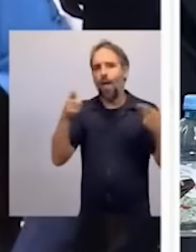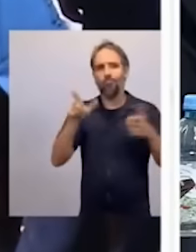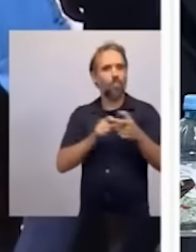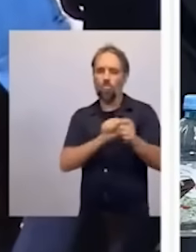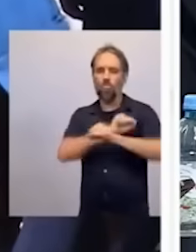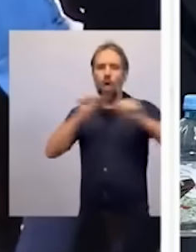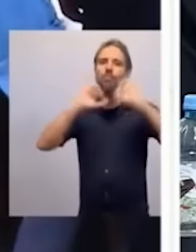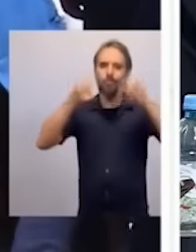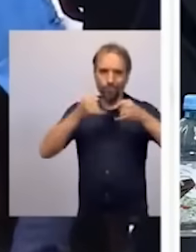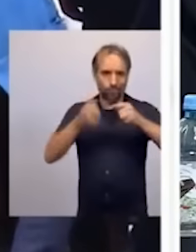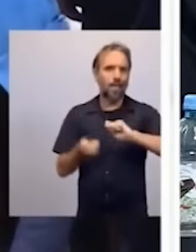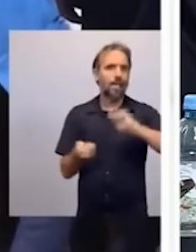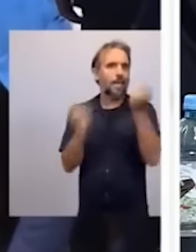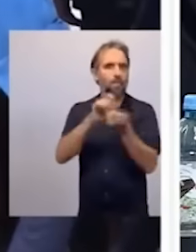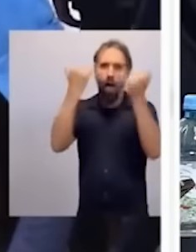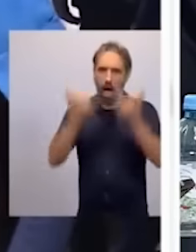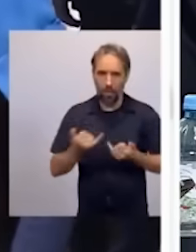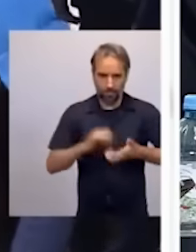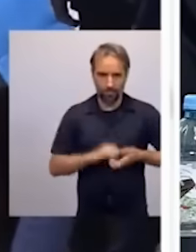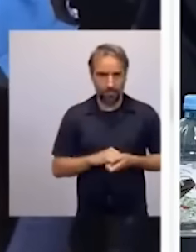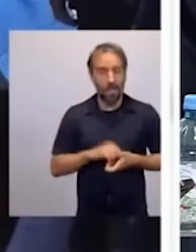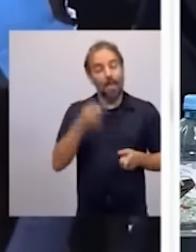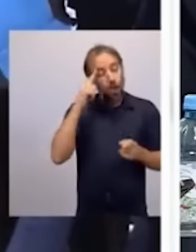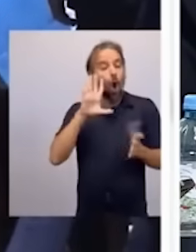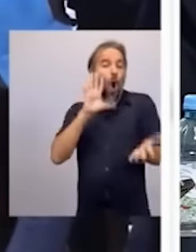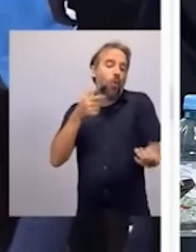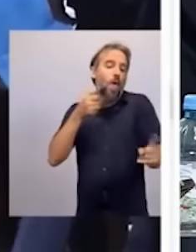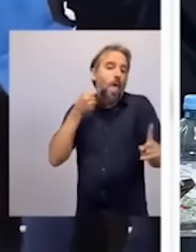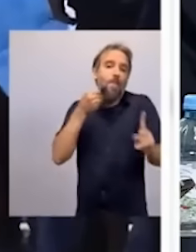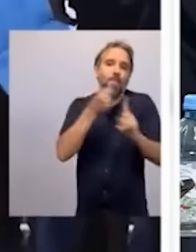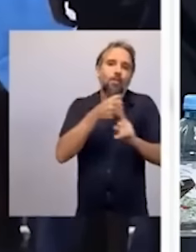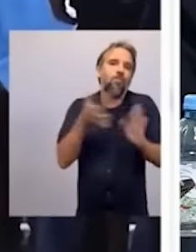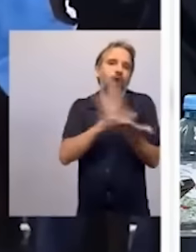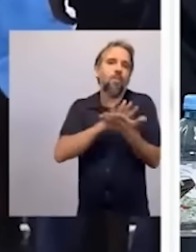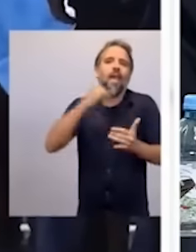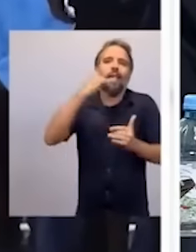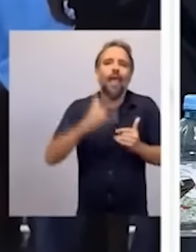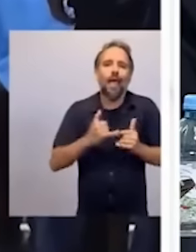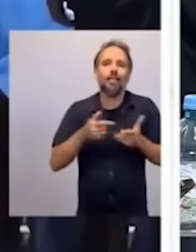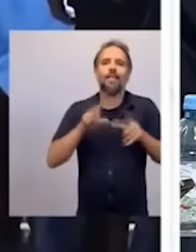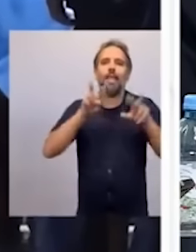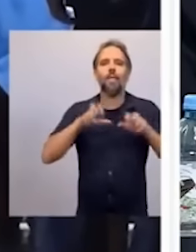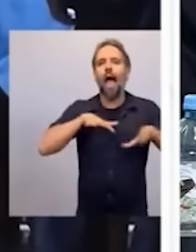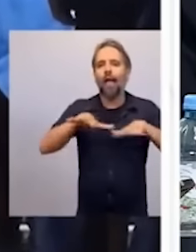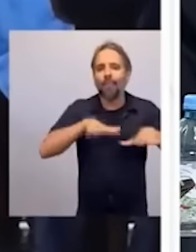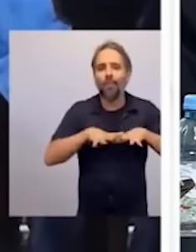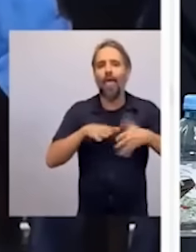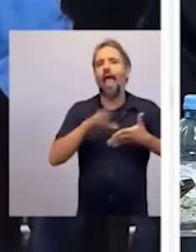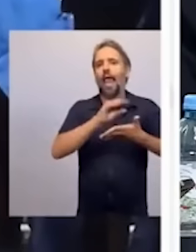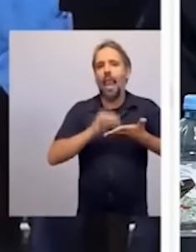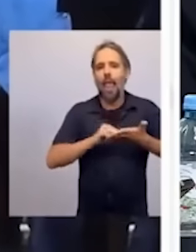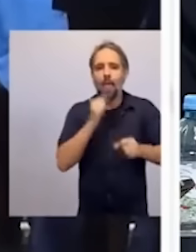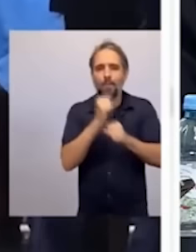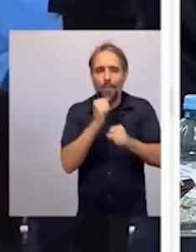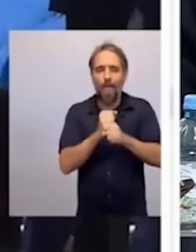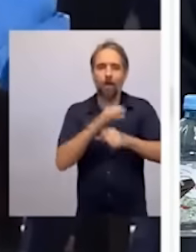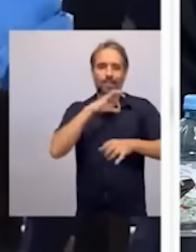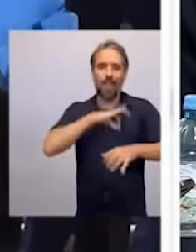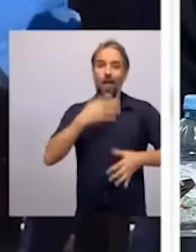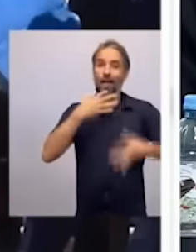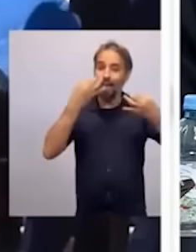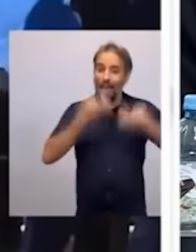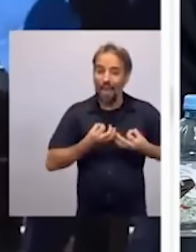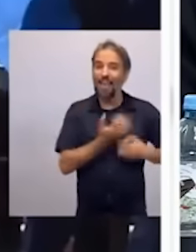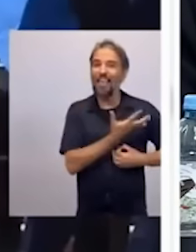han florecido cientos de medios lindísimos a mí me gusta mucho lo que pasó en los medios y no no lo digo solo por nosotros al